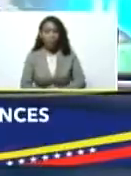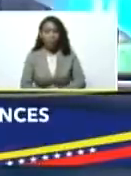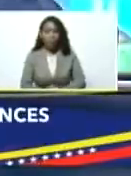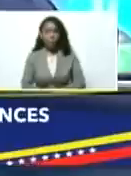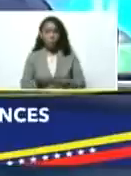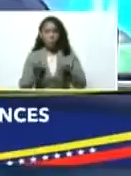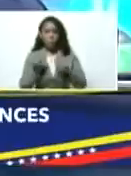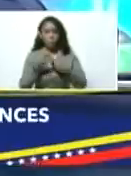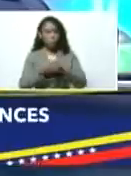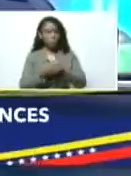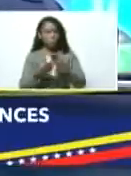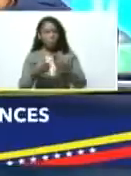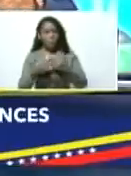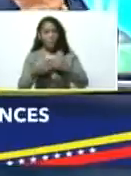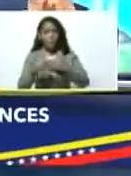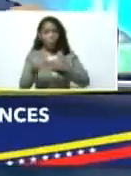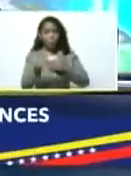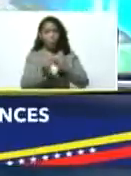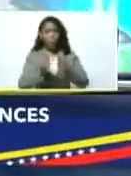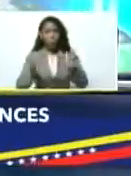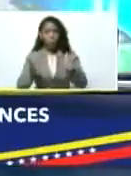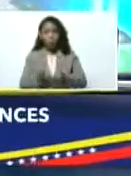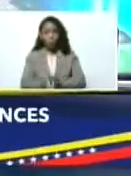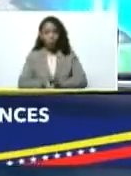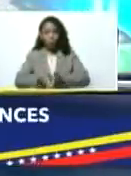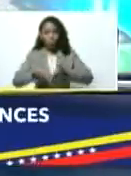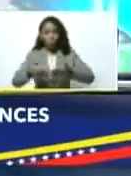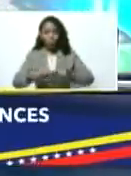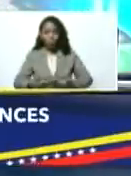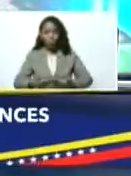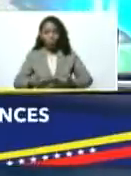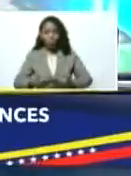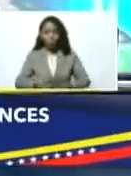para que ampliemos la cartera